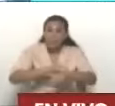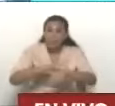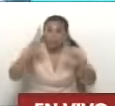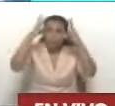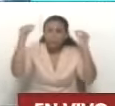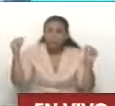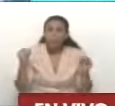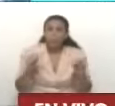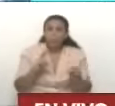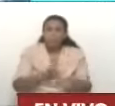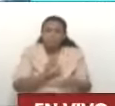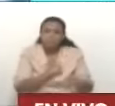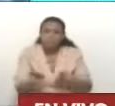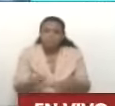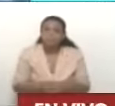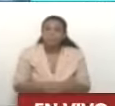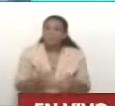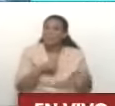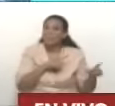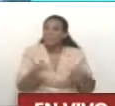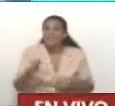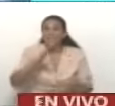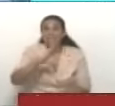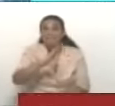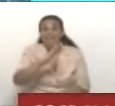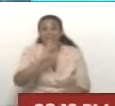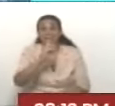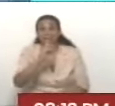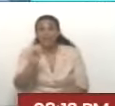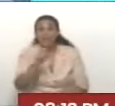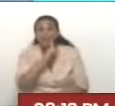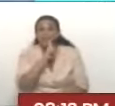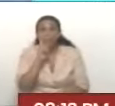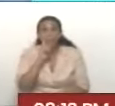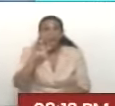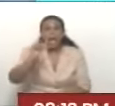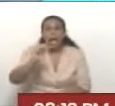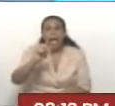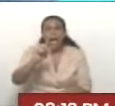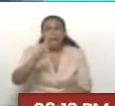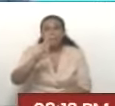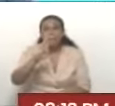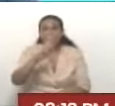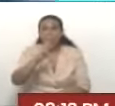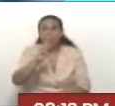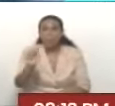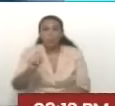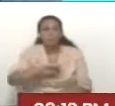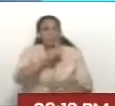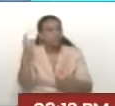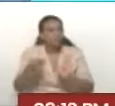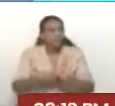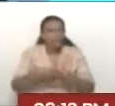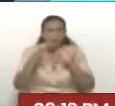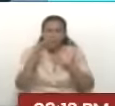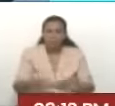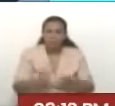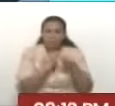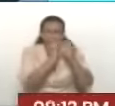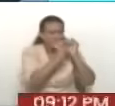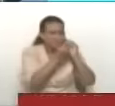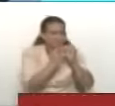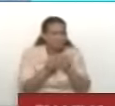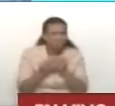se ha resuelto y ya tienen su CDI que lleva el nombre de Alberto Lovera, 100% de paquete,